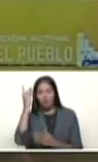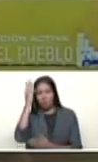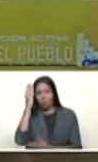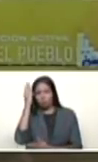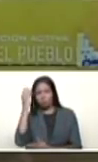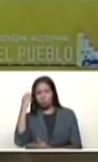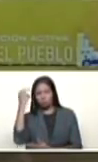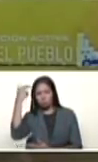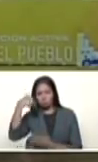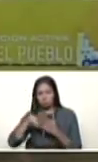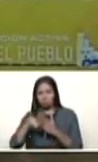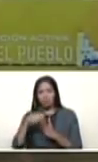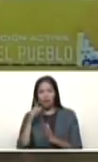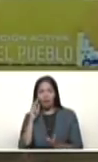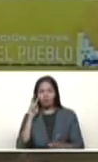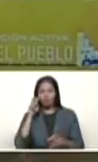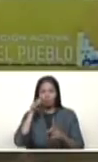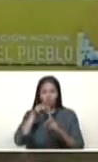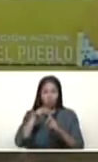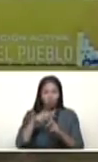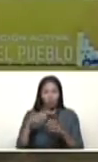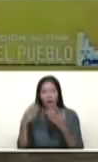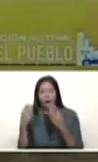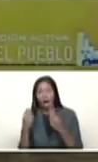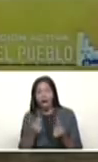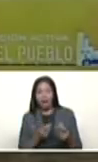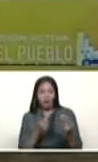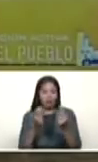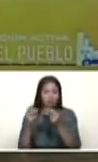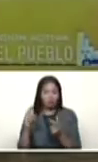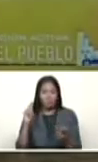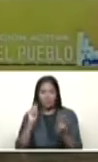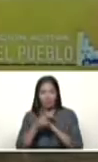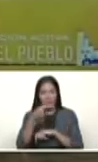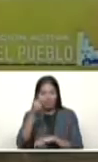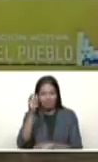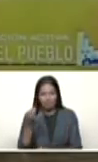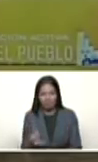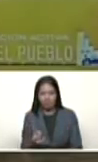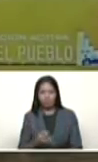conocimiento, a la proyección, a la acción para transformar esa realidad.